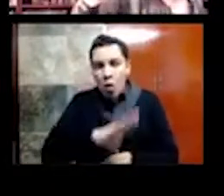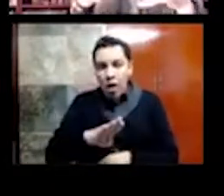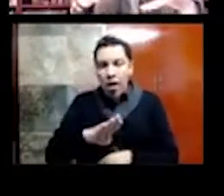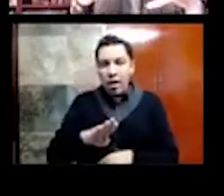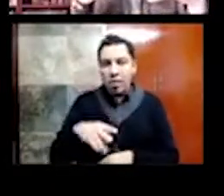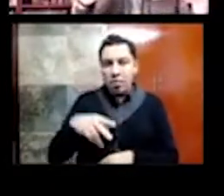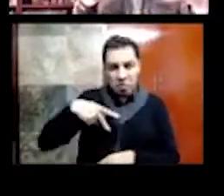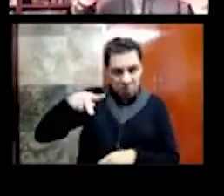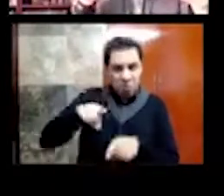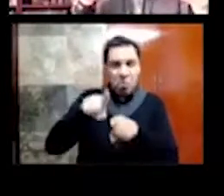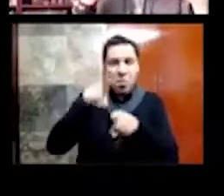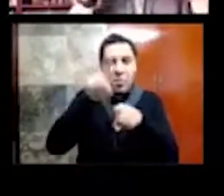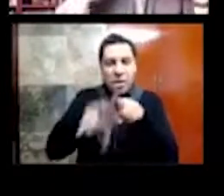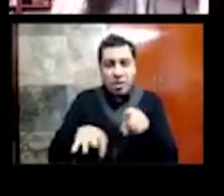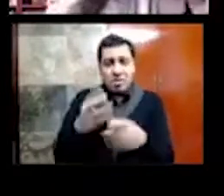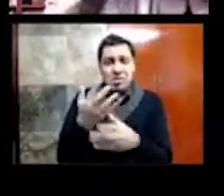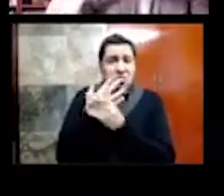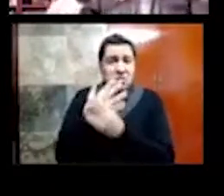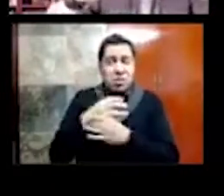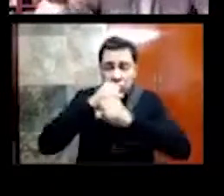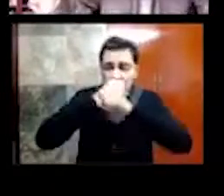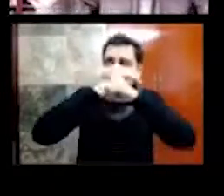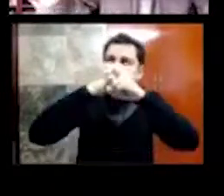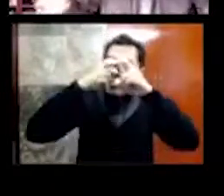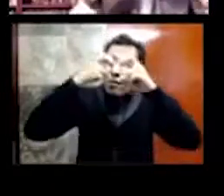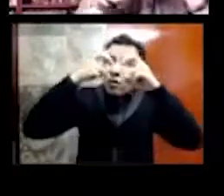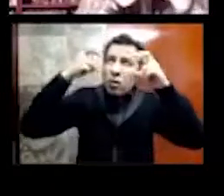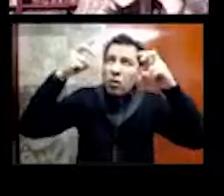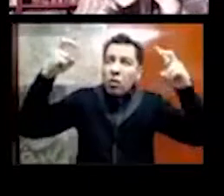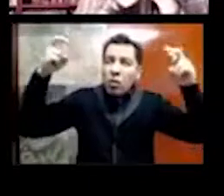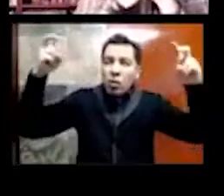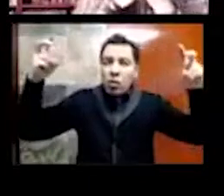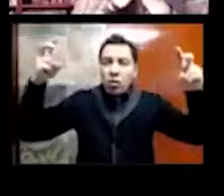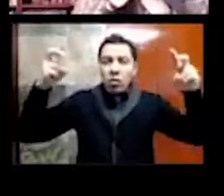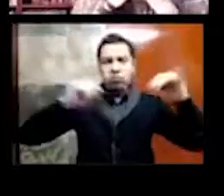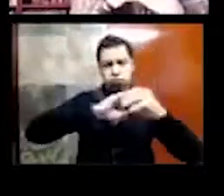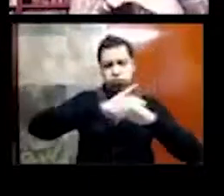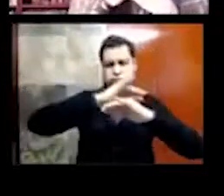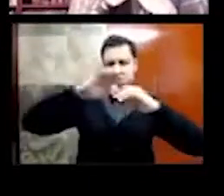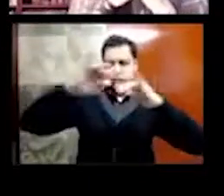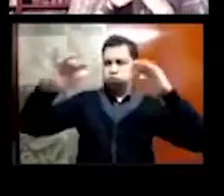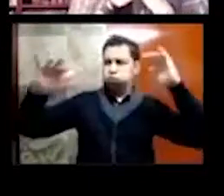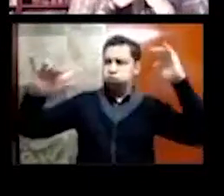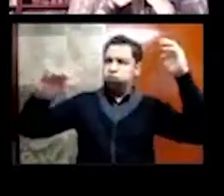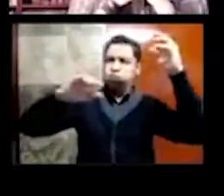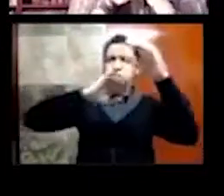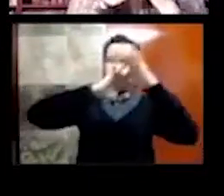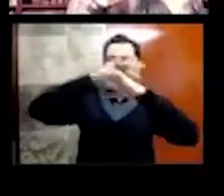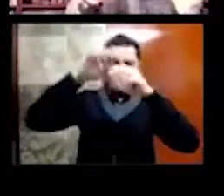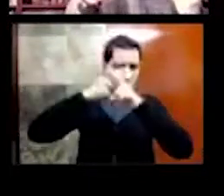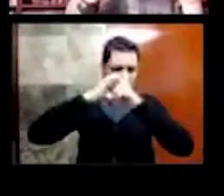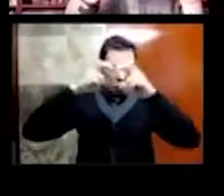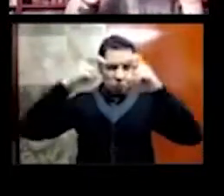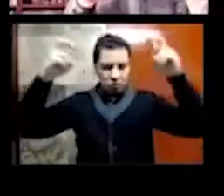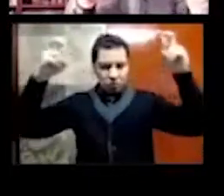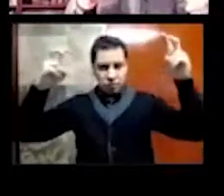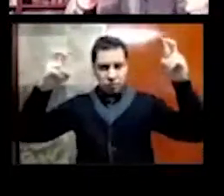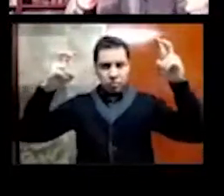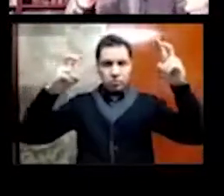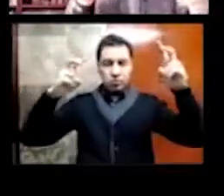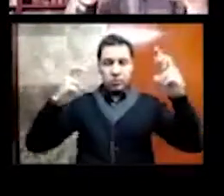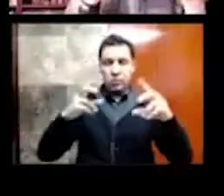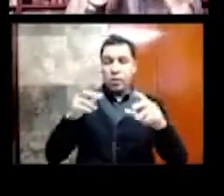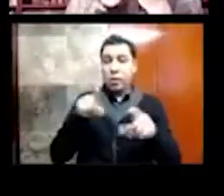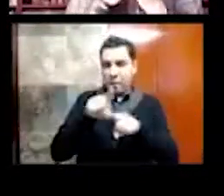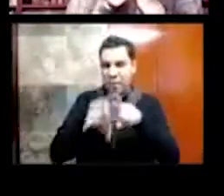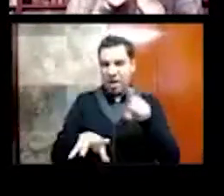aquella que en sueños hace descender la bruma densa. Huitzilopochtli, porque era muy mal portada la